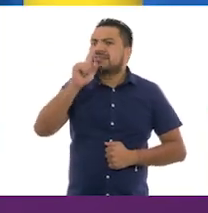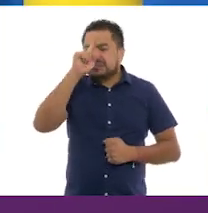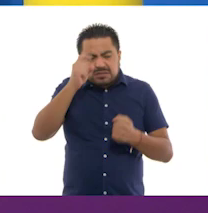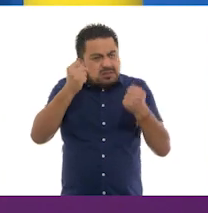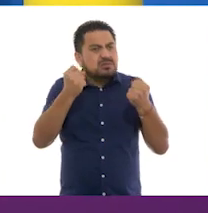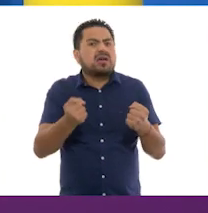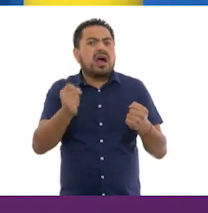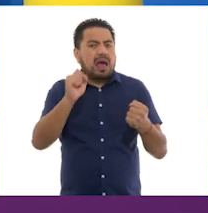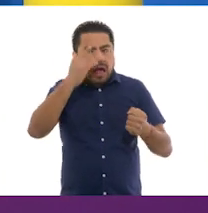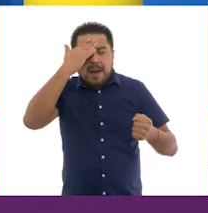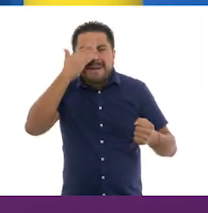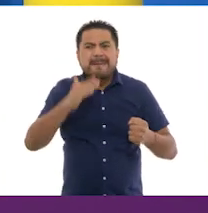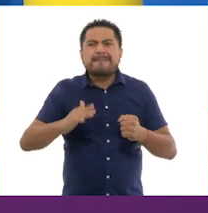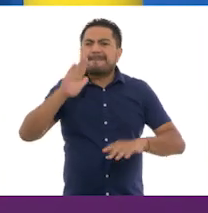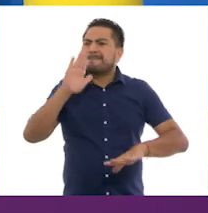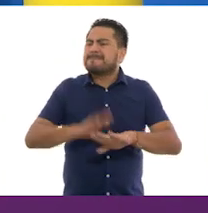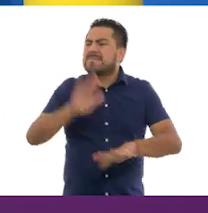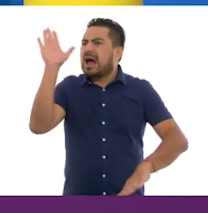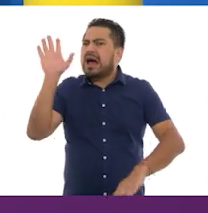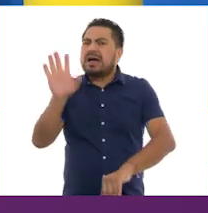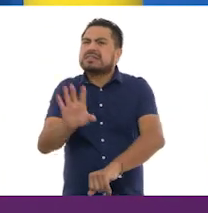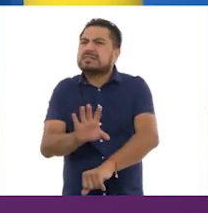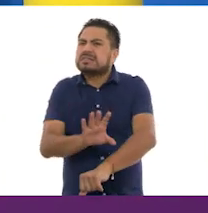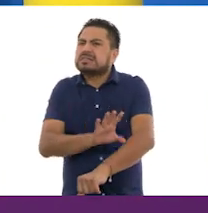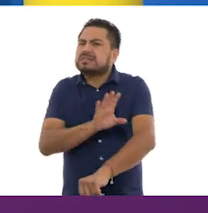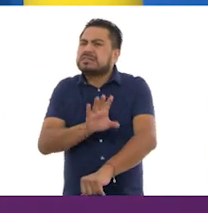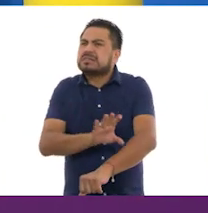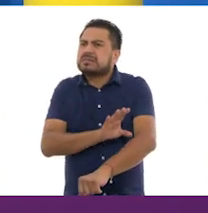seguramente vas a ver muchísimo de